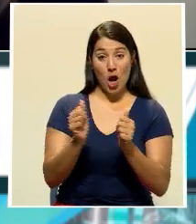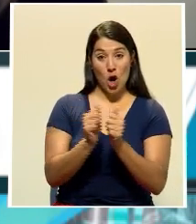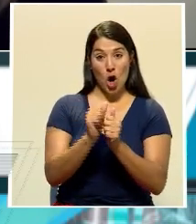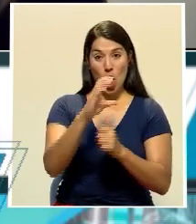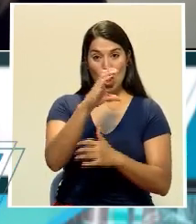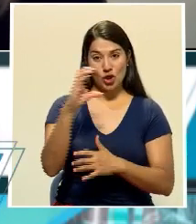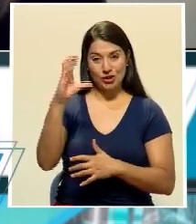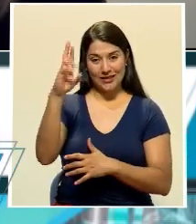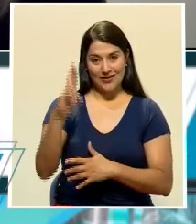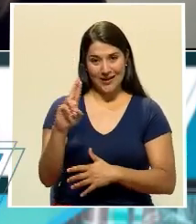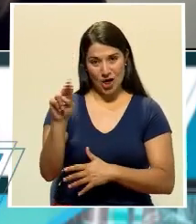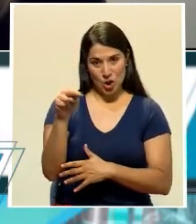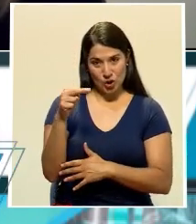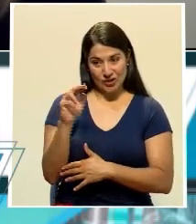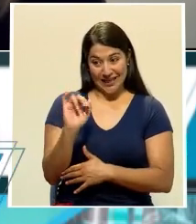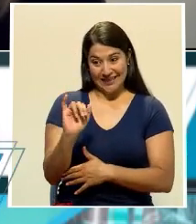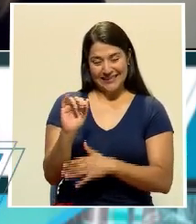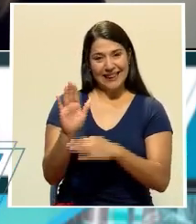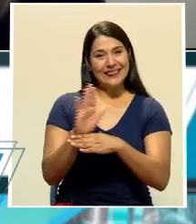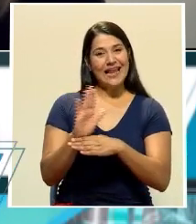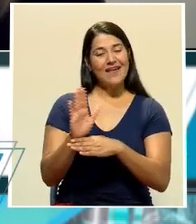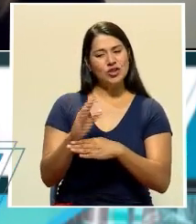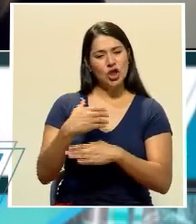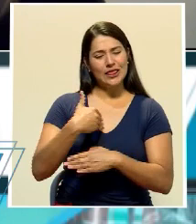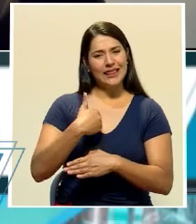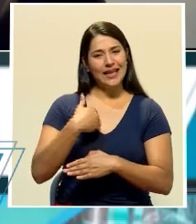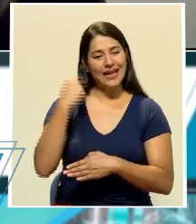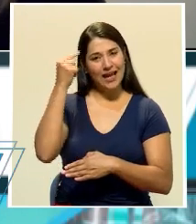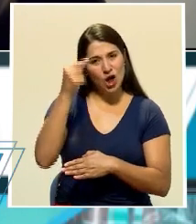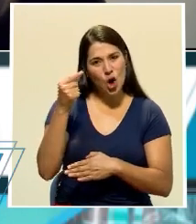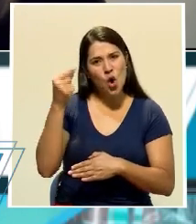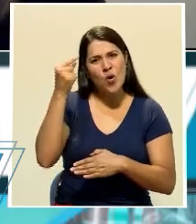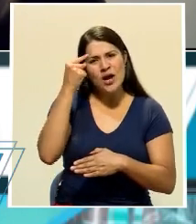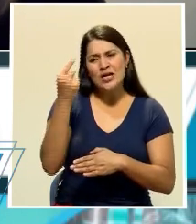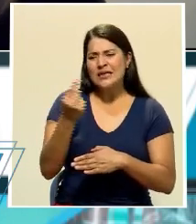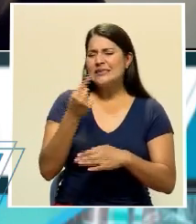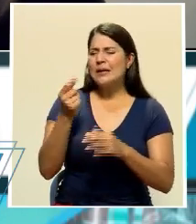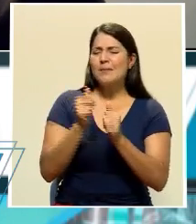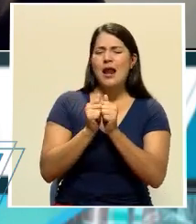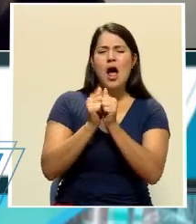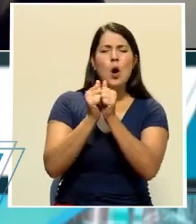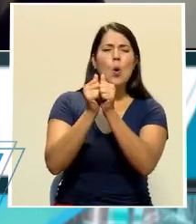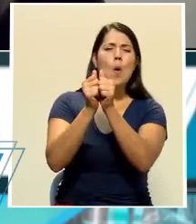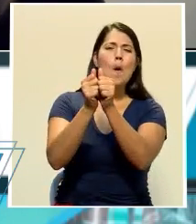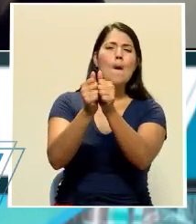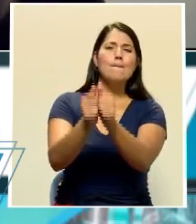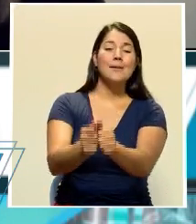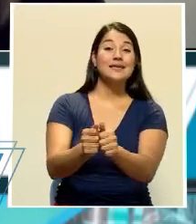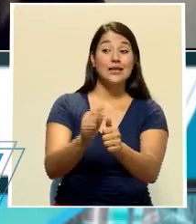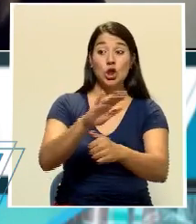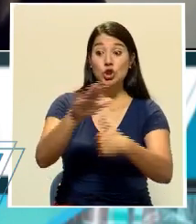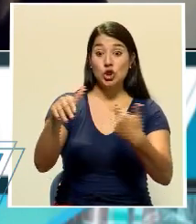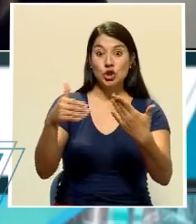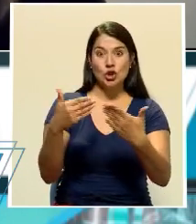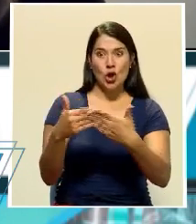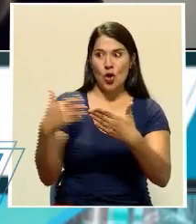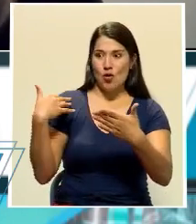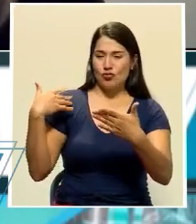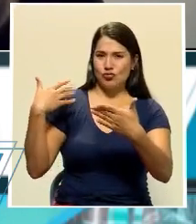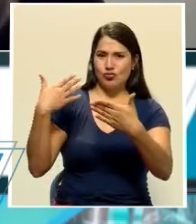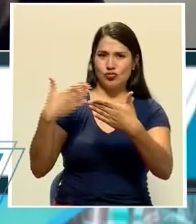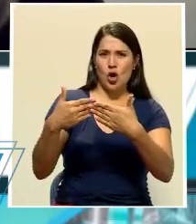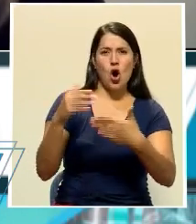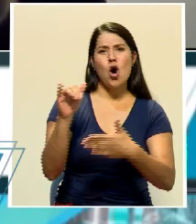Noticias un espacio de televisión estatal que nos ha acompañado durante todos estos meses, quizás